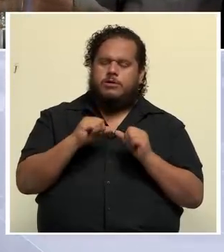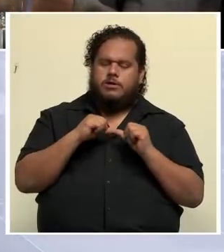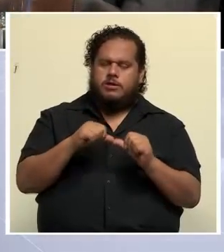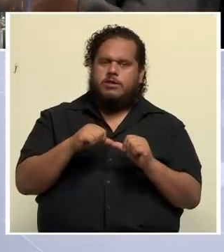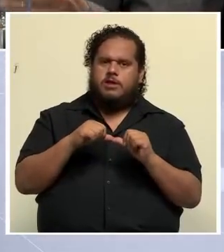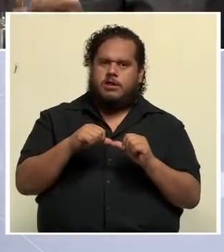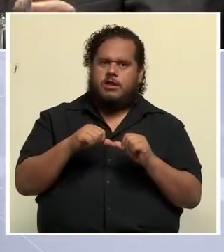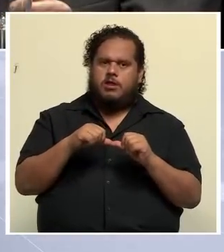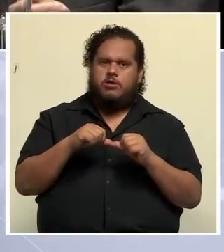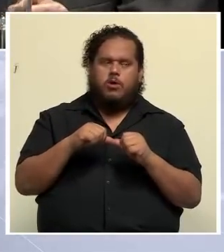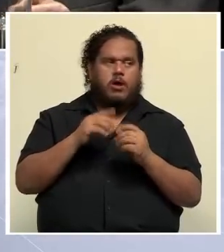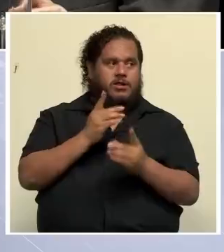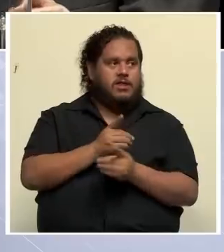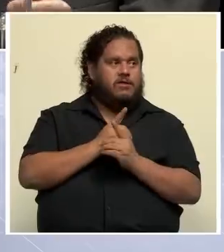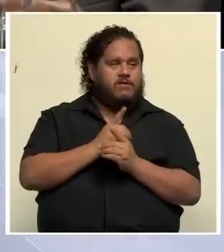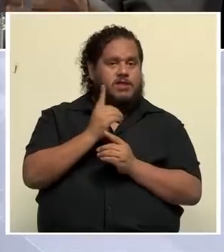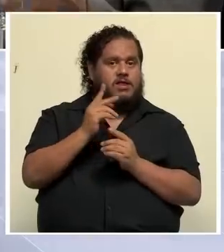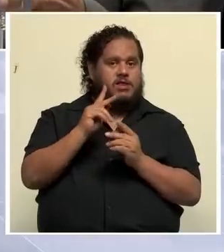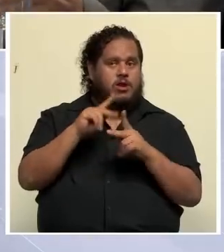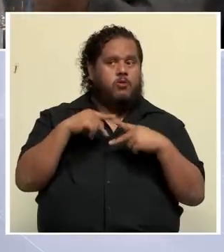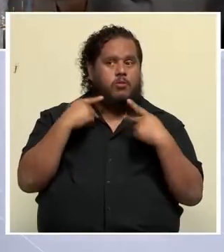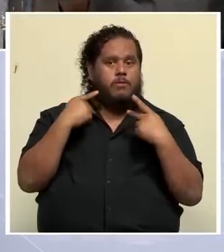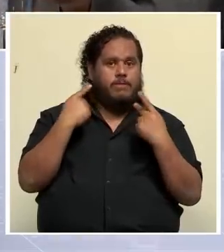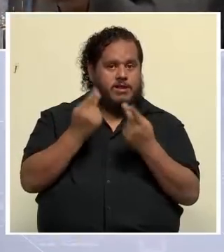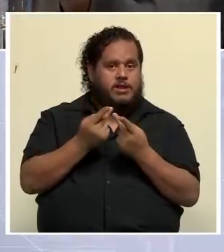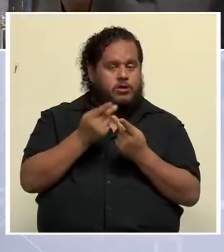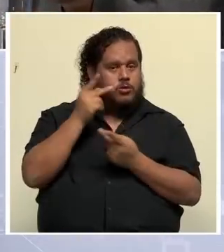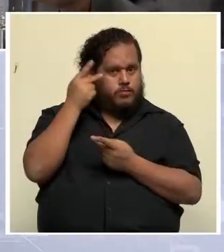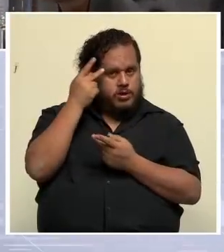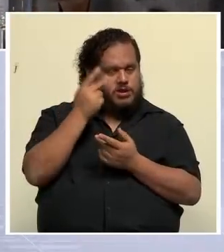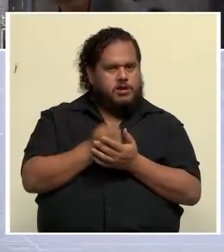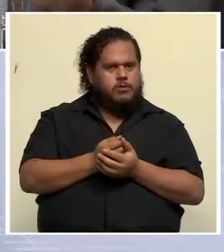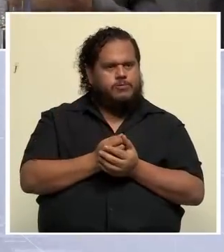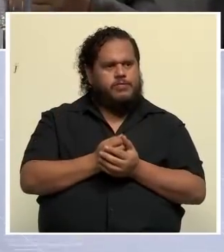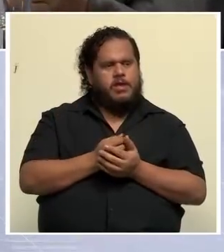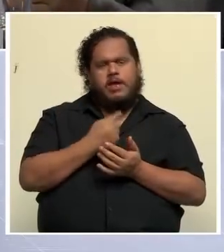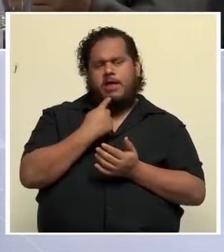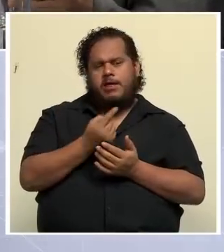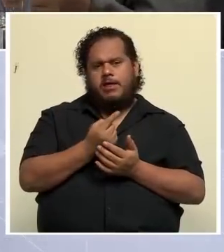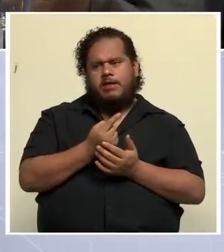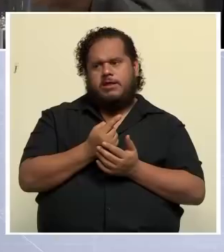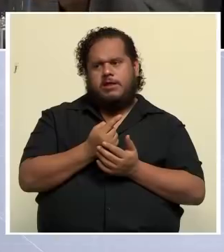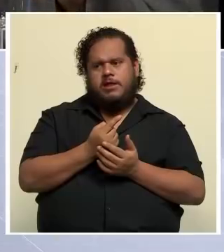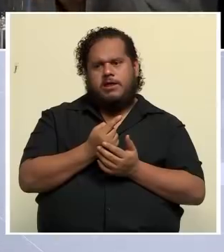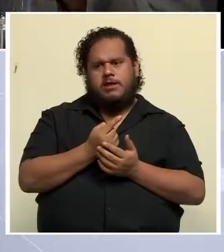obviamente, de defensa de un partido que se supone está